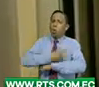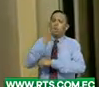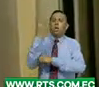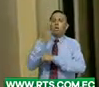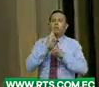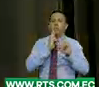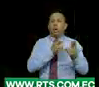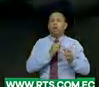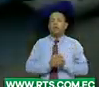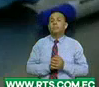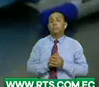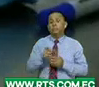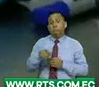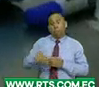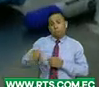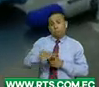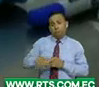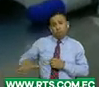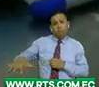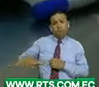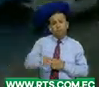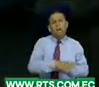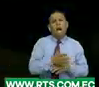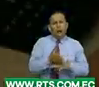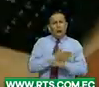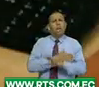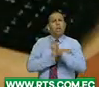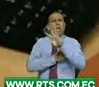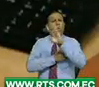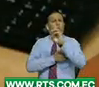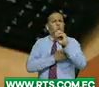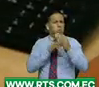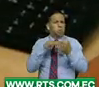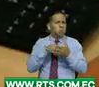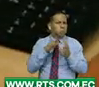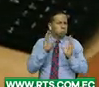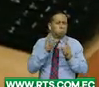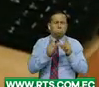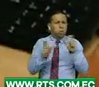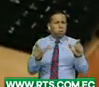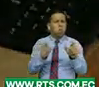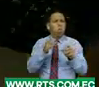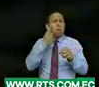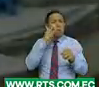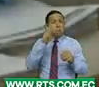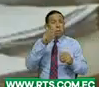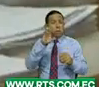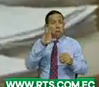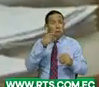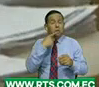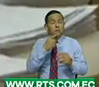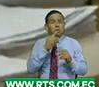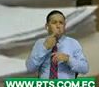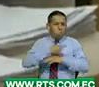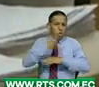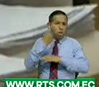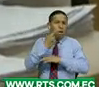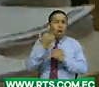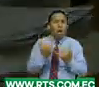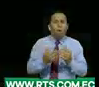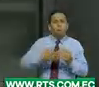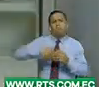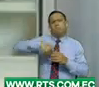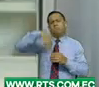institución permitirá procesar 400 pruebas bcr diarias alcanza las cifras exponenciales